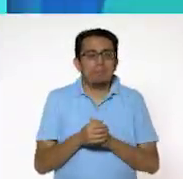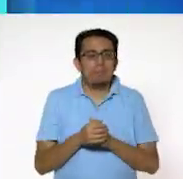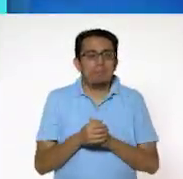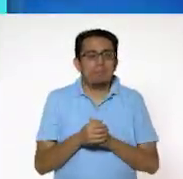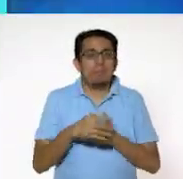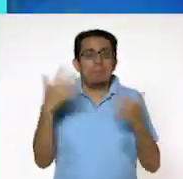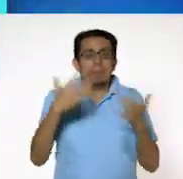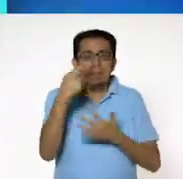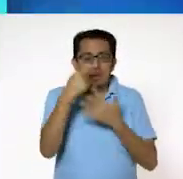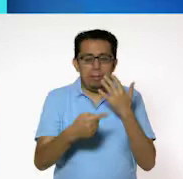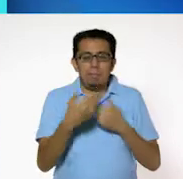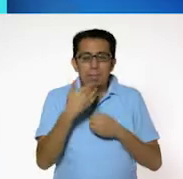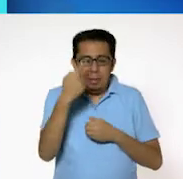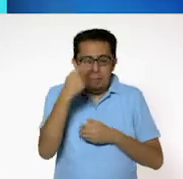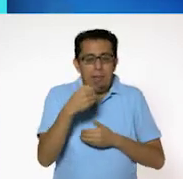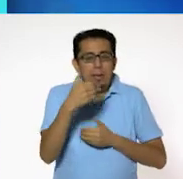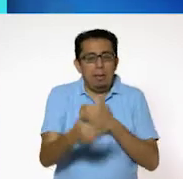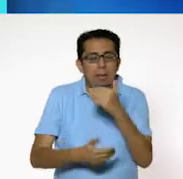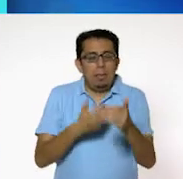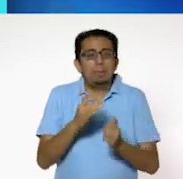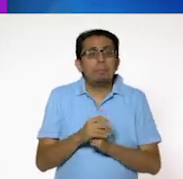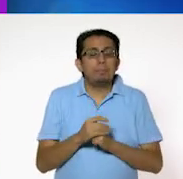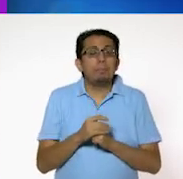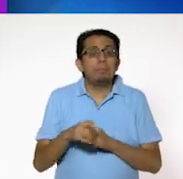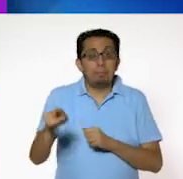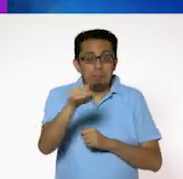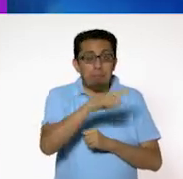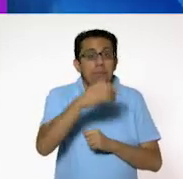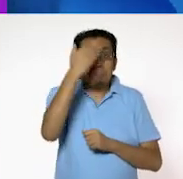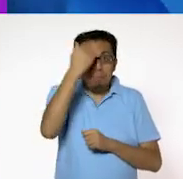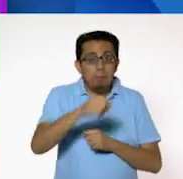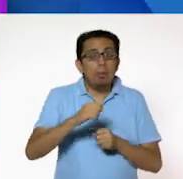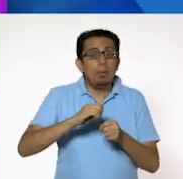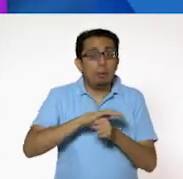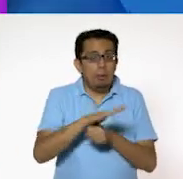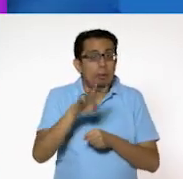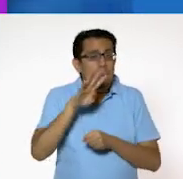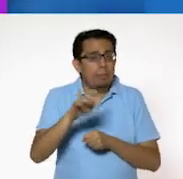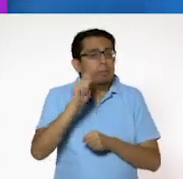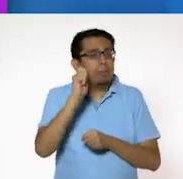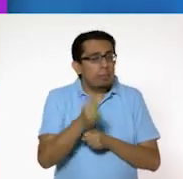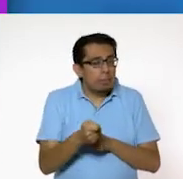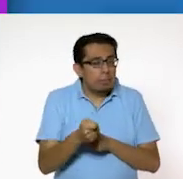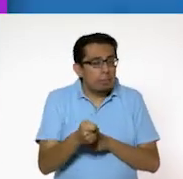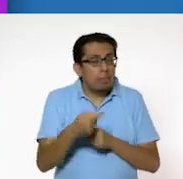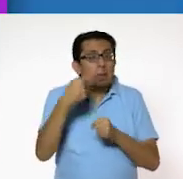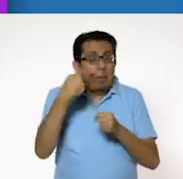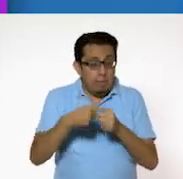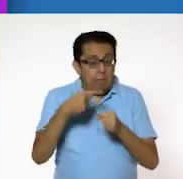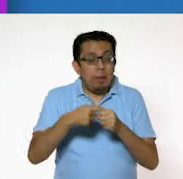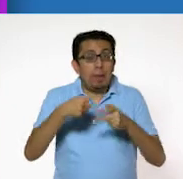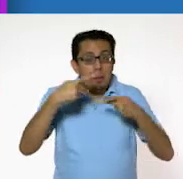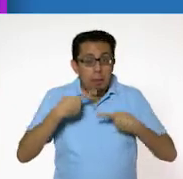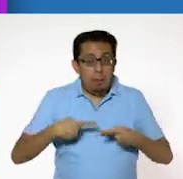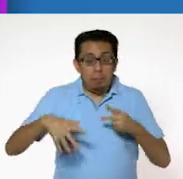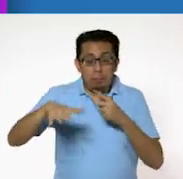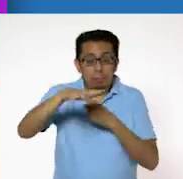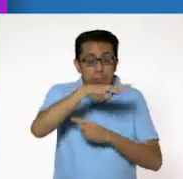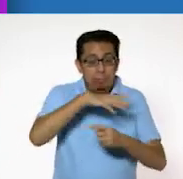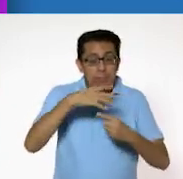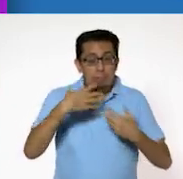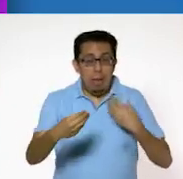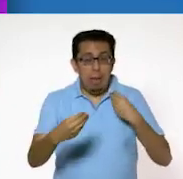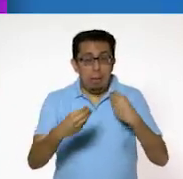Buenas prácticas para seguir adelante. Como todos sabemos, la COVID-19 es una enfermedad que se contagia muy fácilmente entre